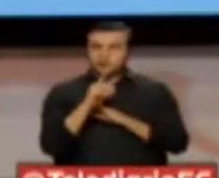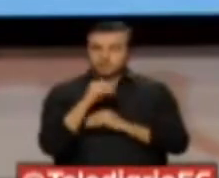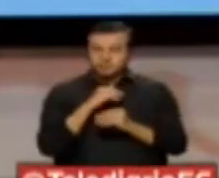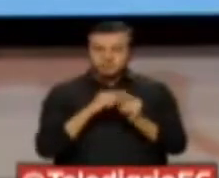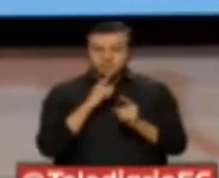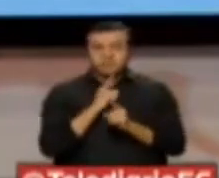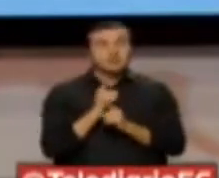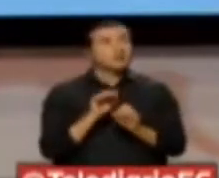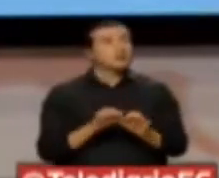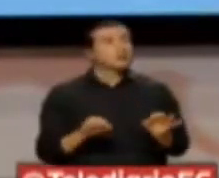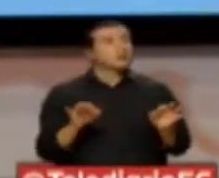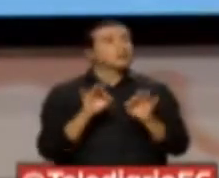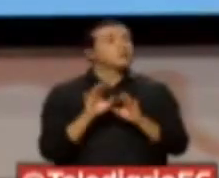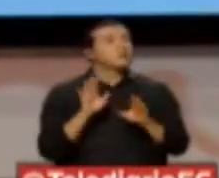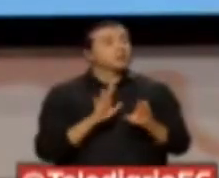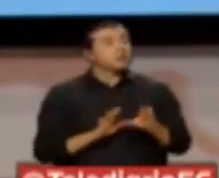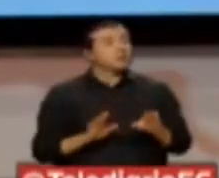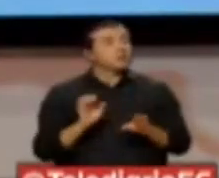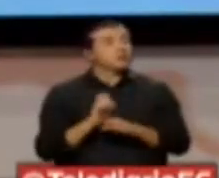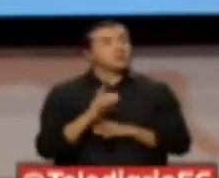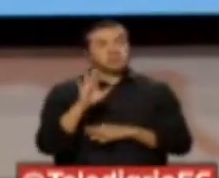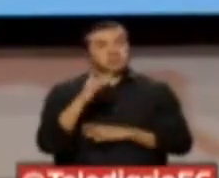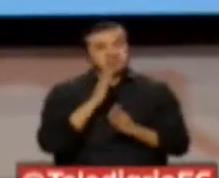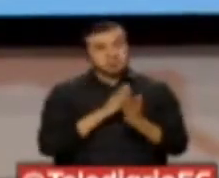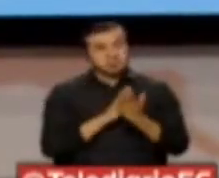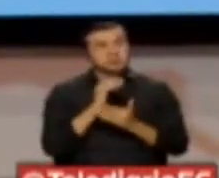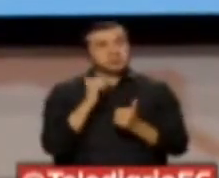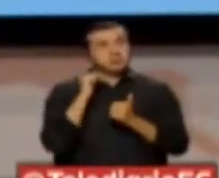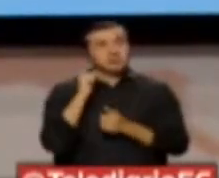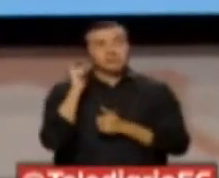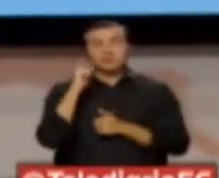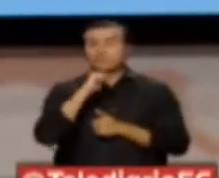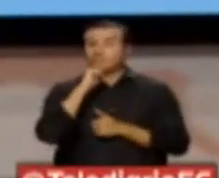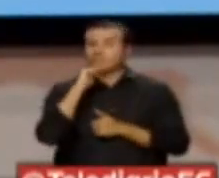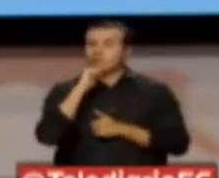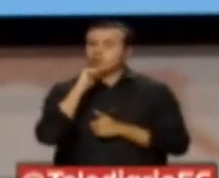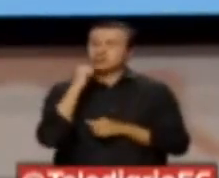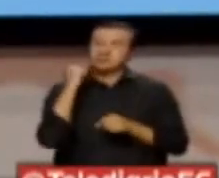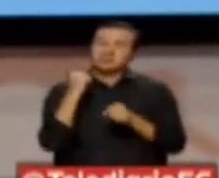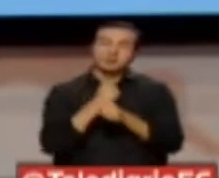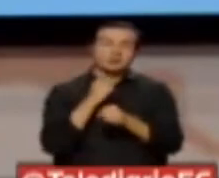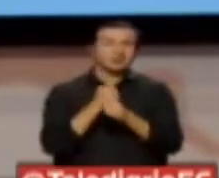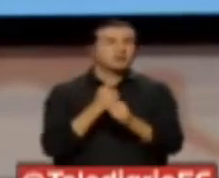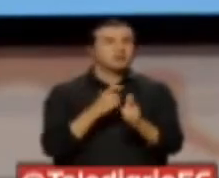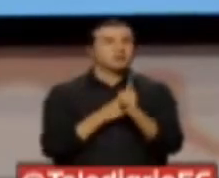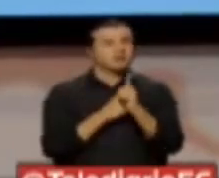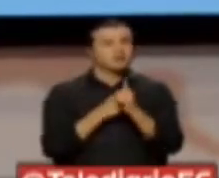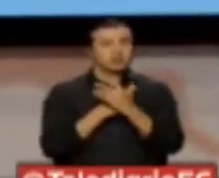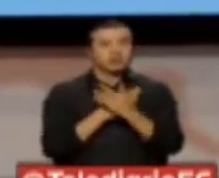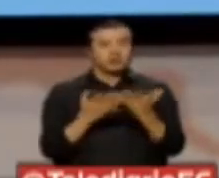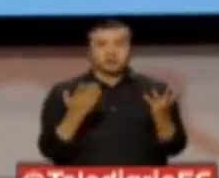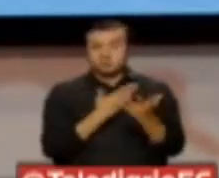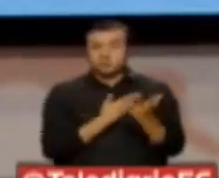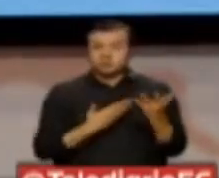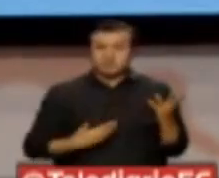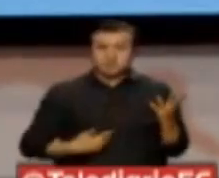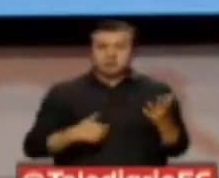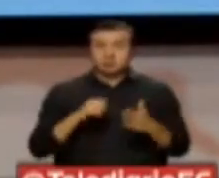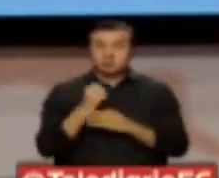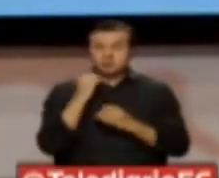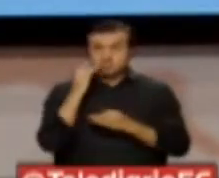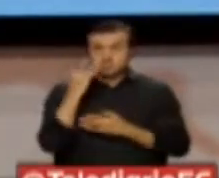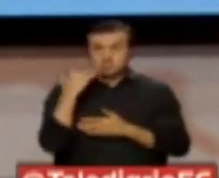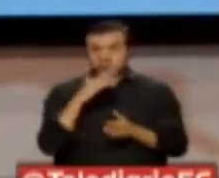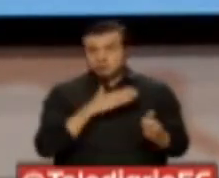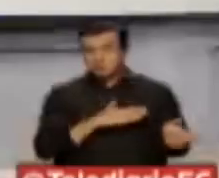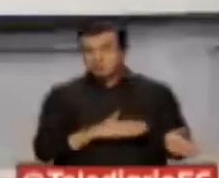que son tan importantes para el ecuador vamos por buen camino pero necesitamos trabajar con sentido de urgencia y es el mensaje que nos da el señor presidente la república y